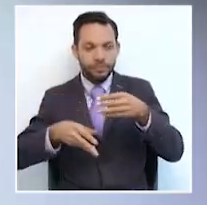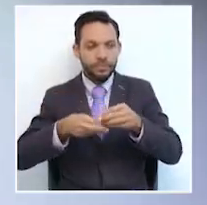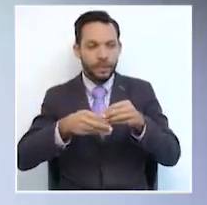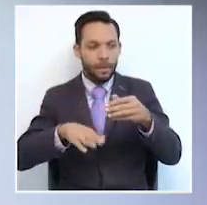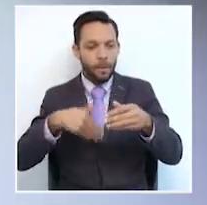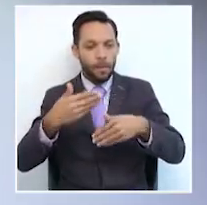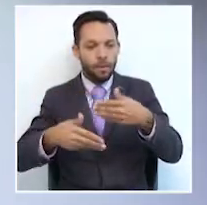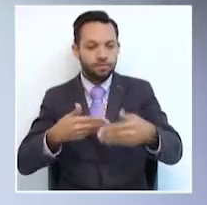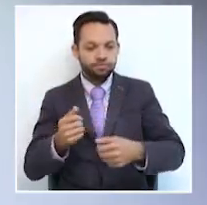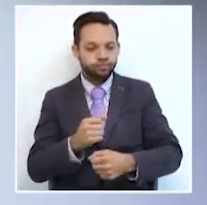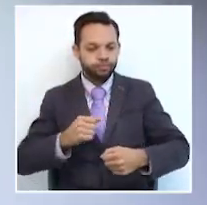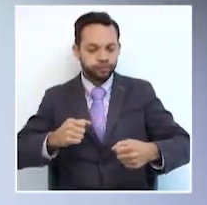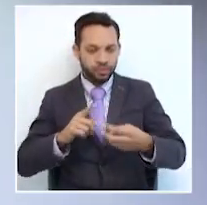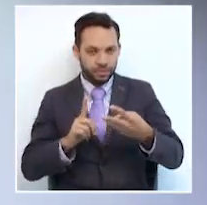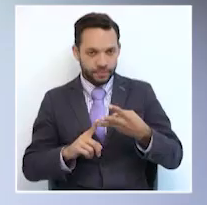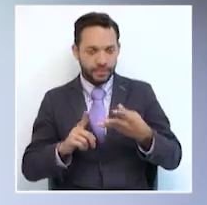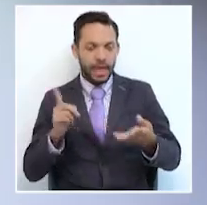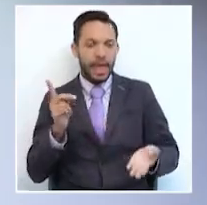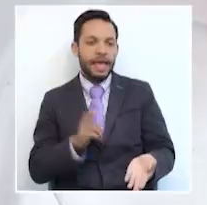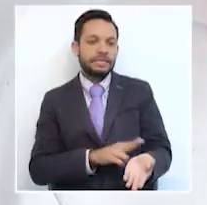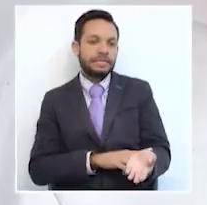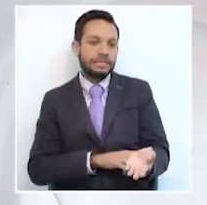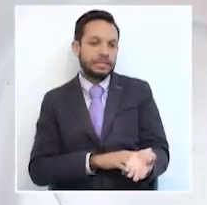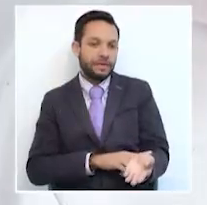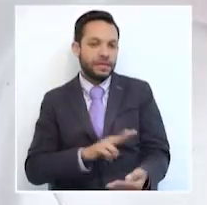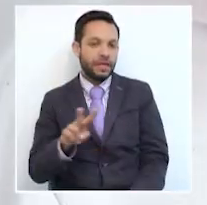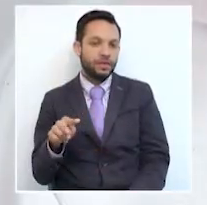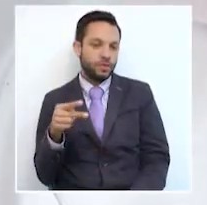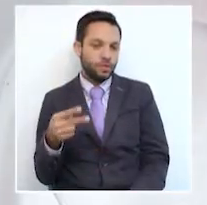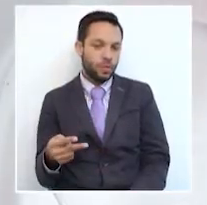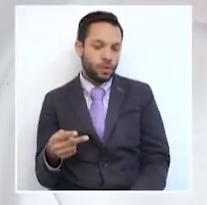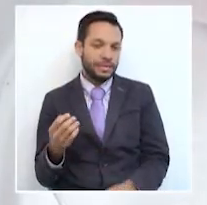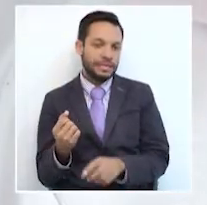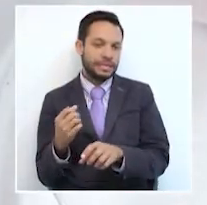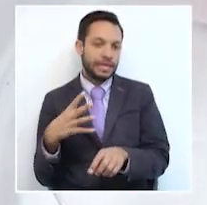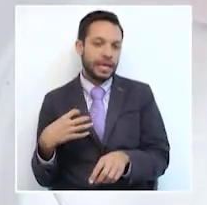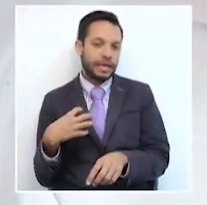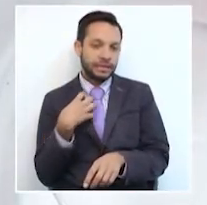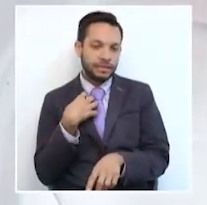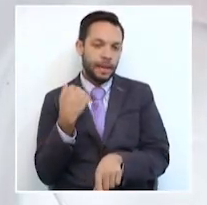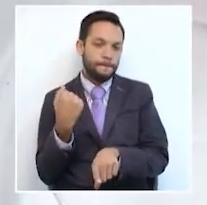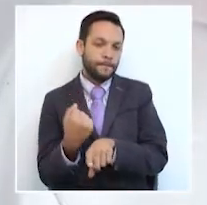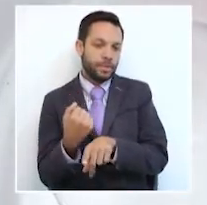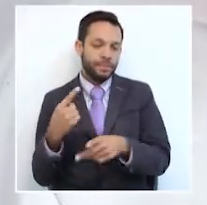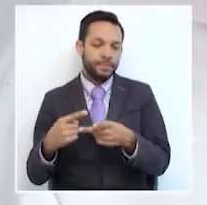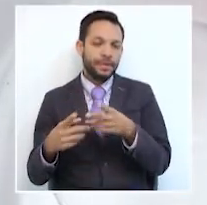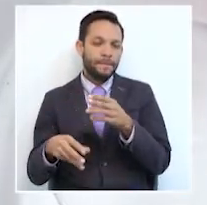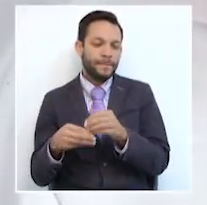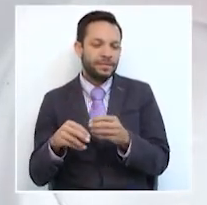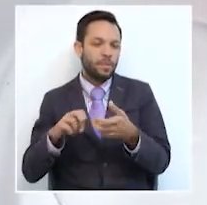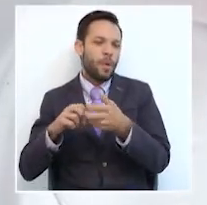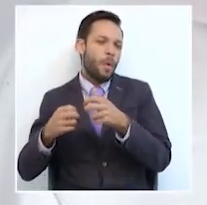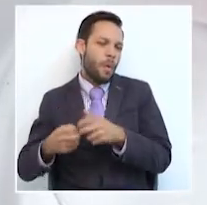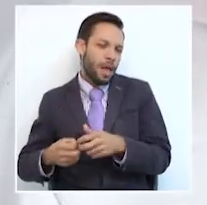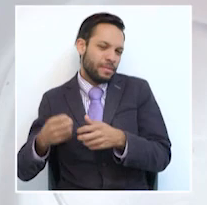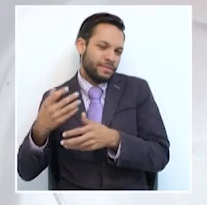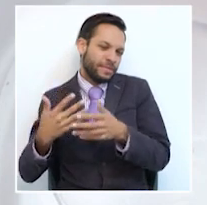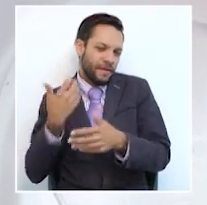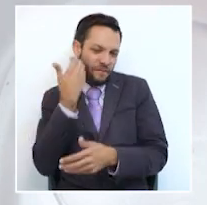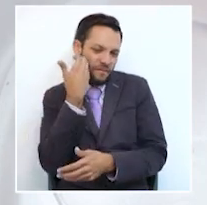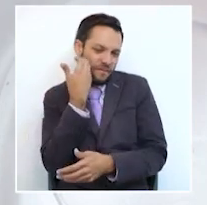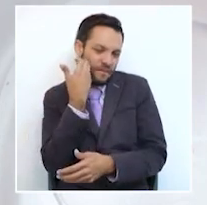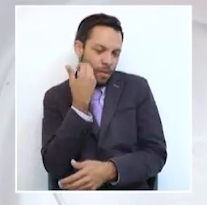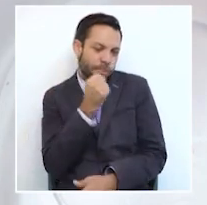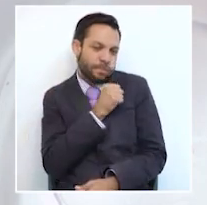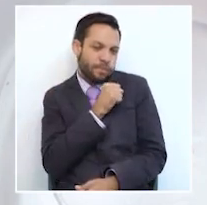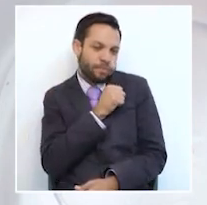diabetes tipo 2 linfoma cáncer de próstata problemas hepáticos e infertilidad femenina son algunas de las enfermedades